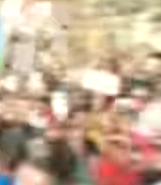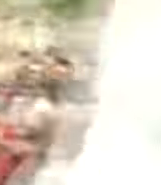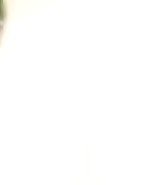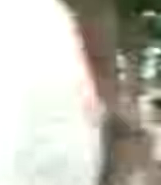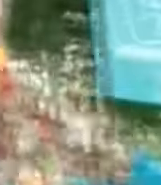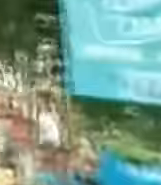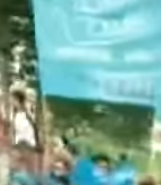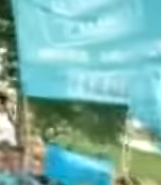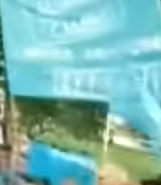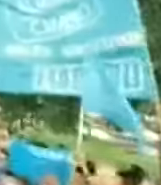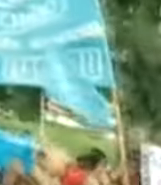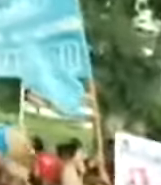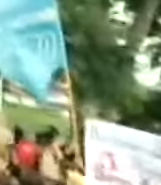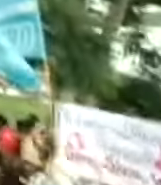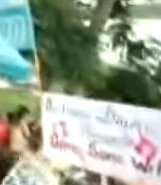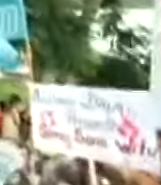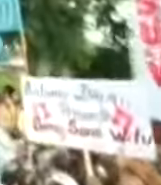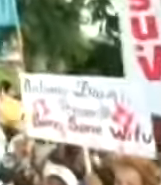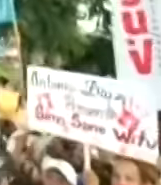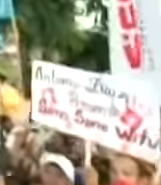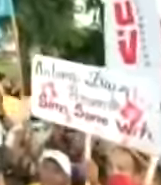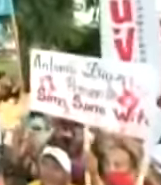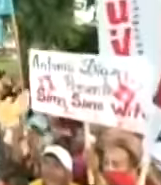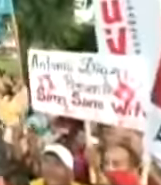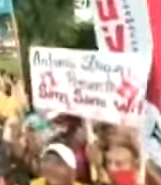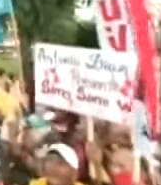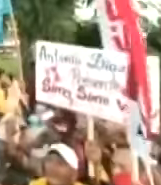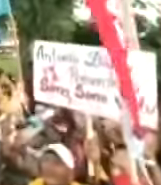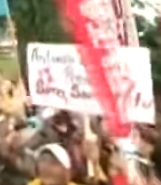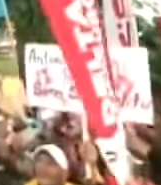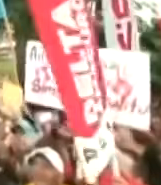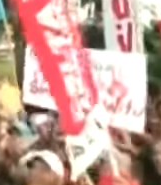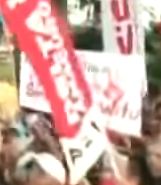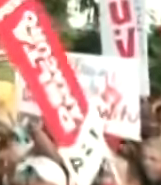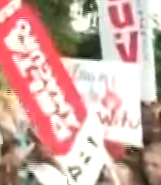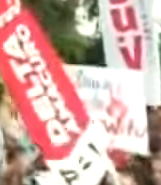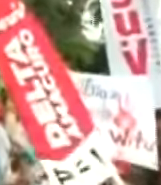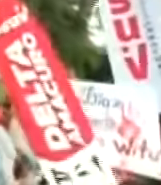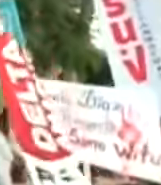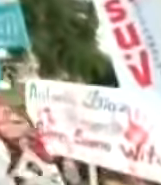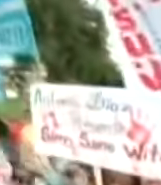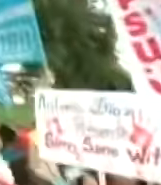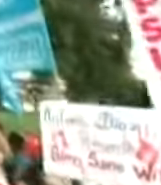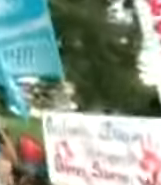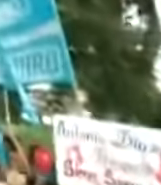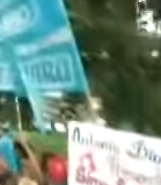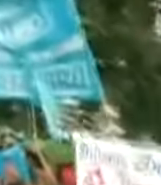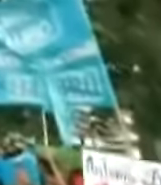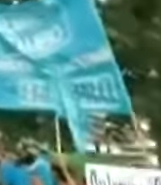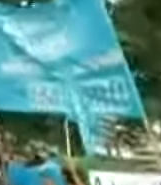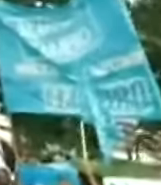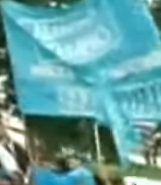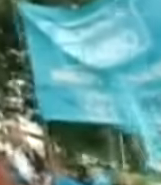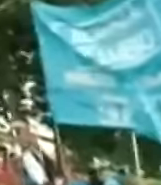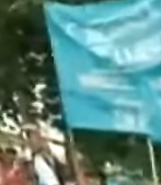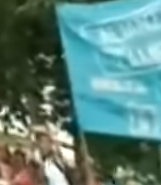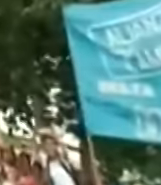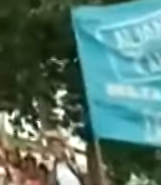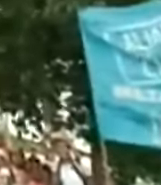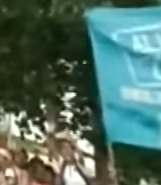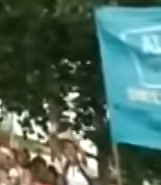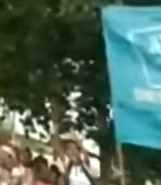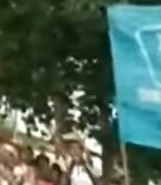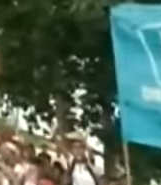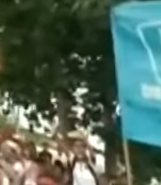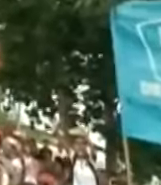Nicolás Maduro Moros a la juventud venezolana a cultivar su conciencia humanista, revolucionaria y cristiana. Además, lo decía, los